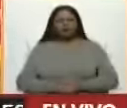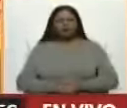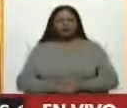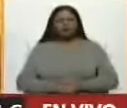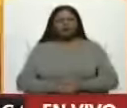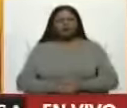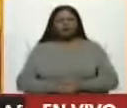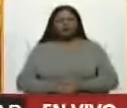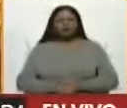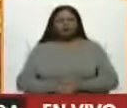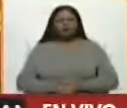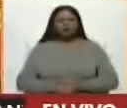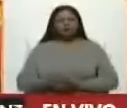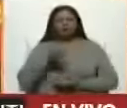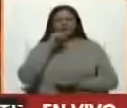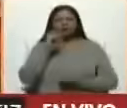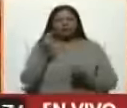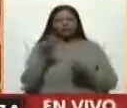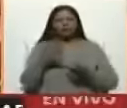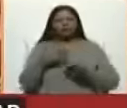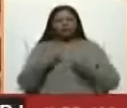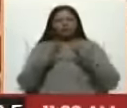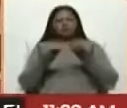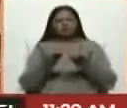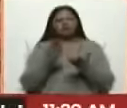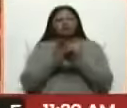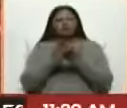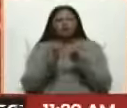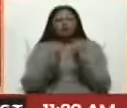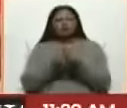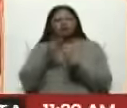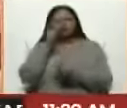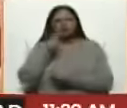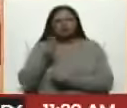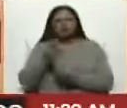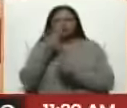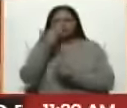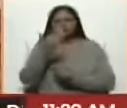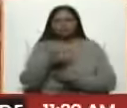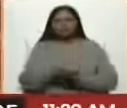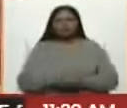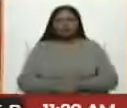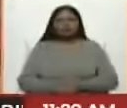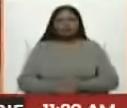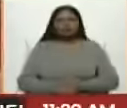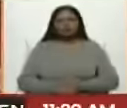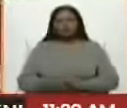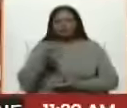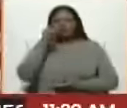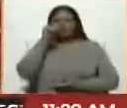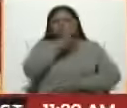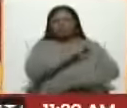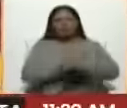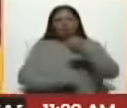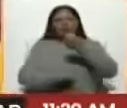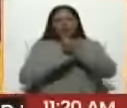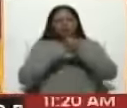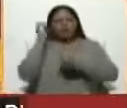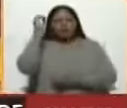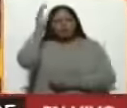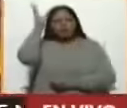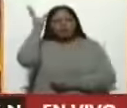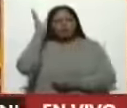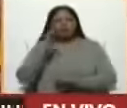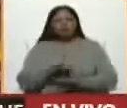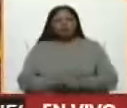que no tiene precio, que no se entrega, que siempre está junto al pueblo dándole la cara. Hombre con fortaleza, con capacidad